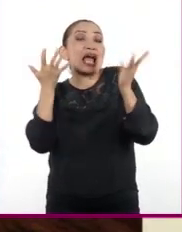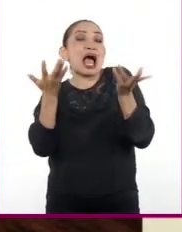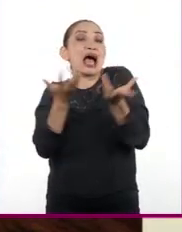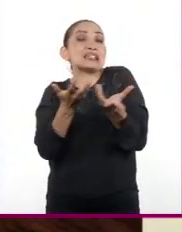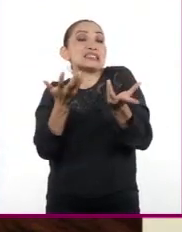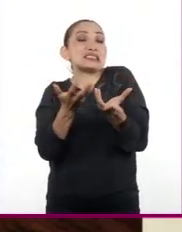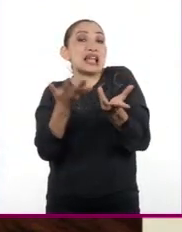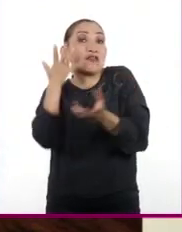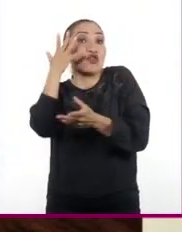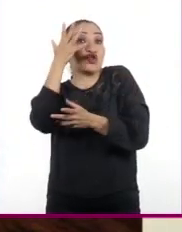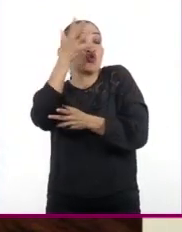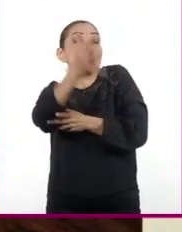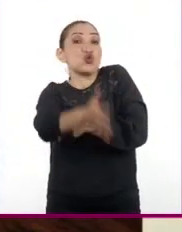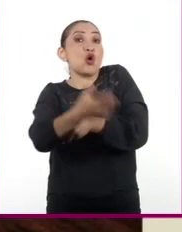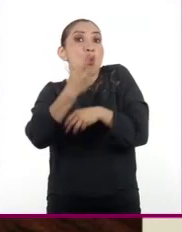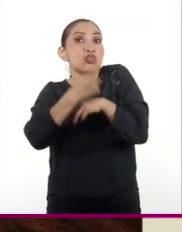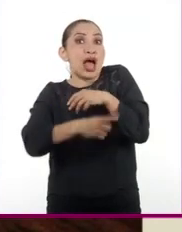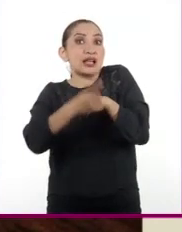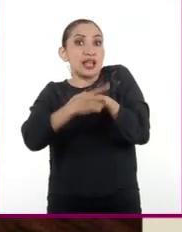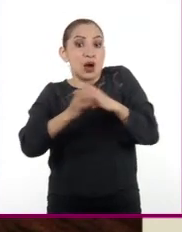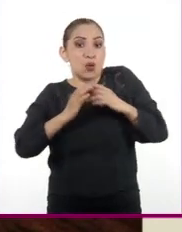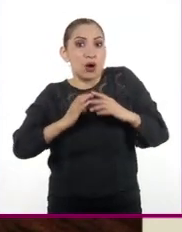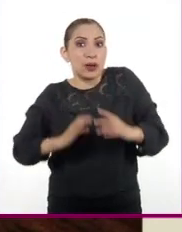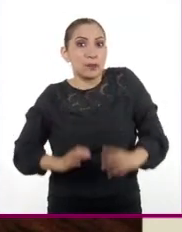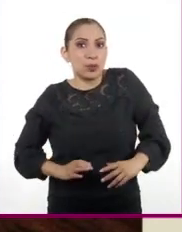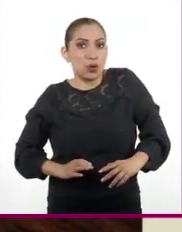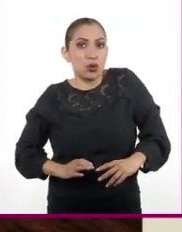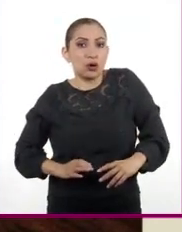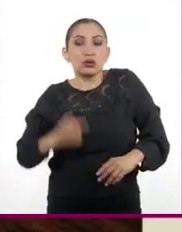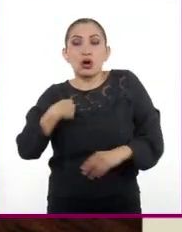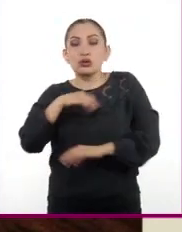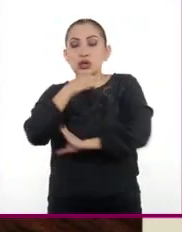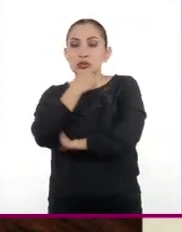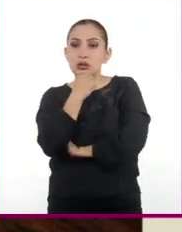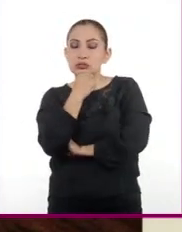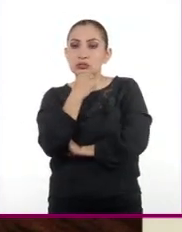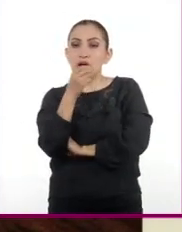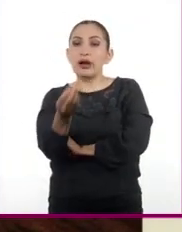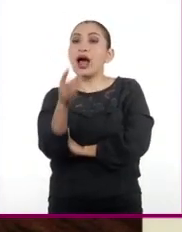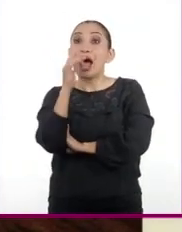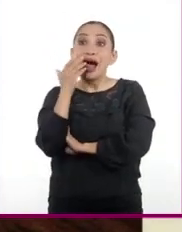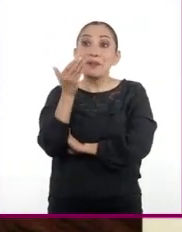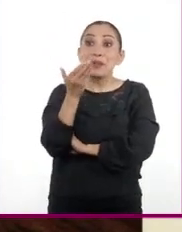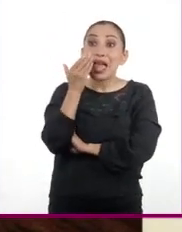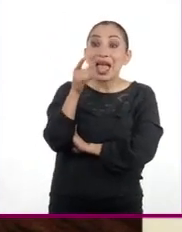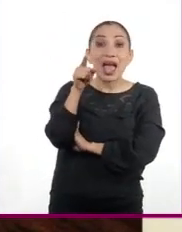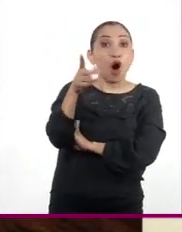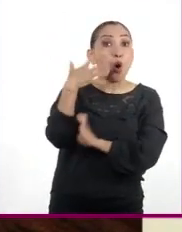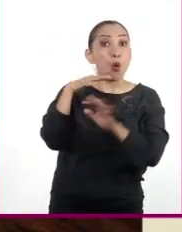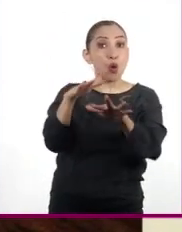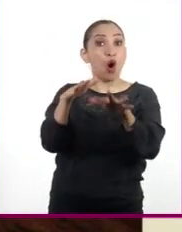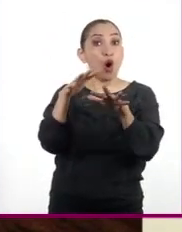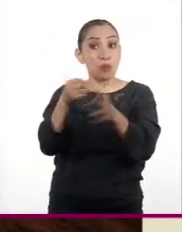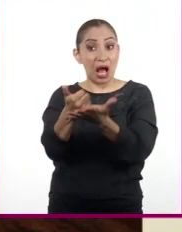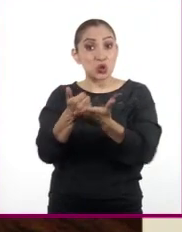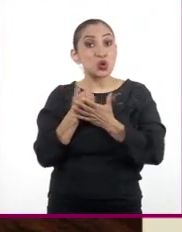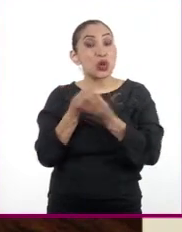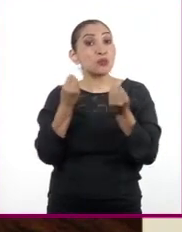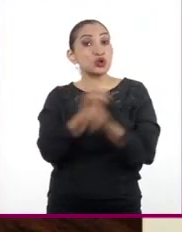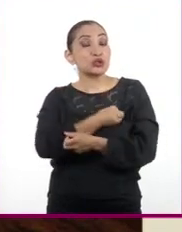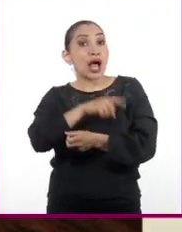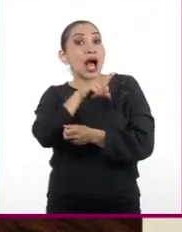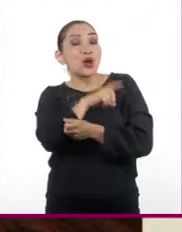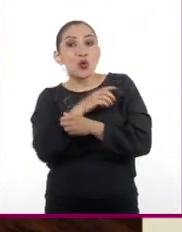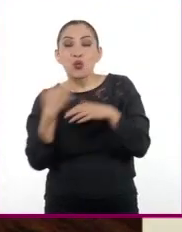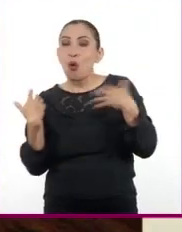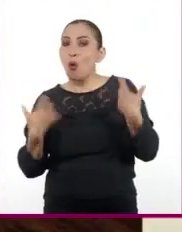provocar diabetes y obesidad en México, bueno, pues nosotros consumimos esos alimentos porque los estamos viendo en la televisión y